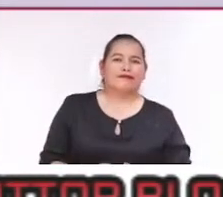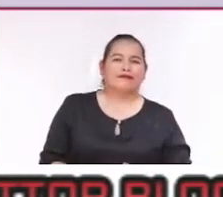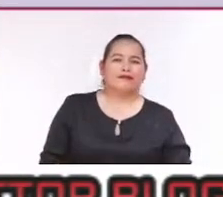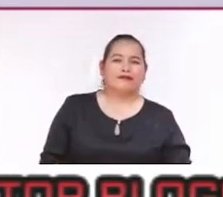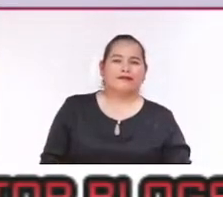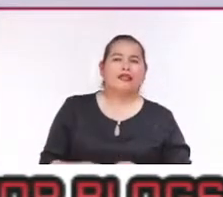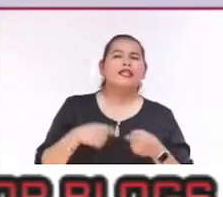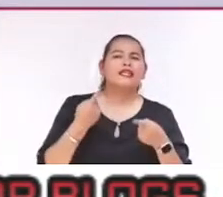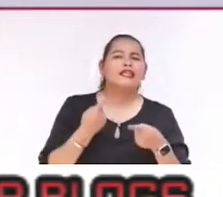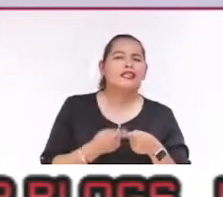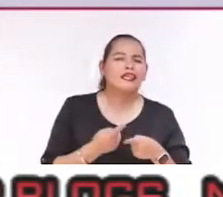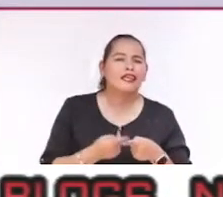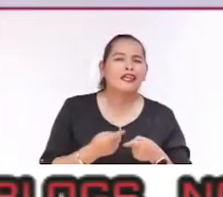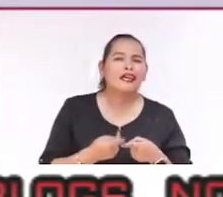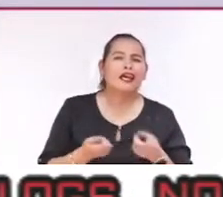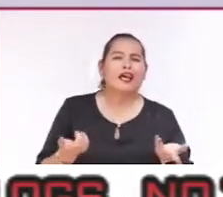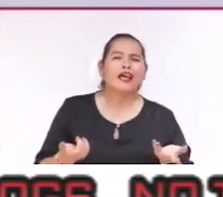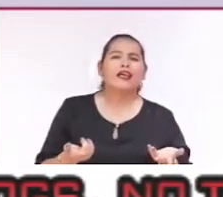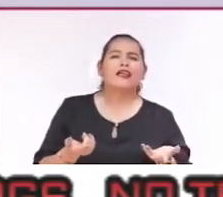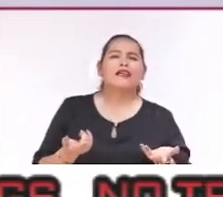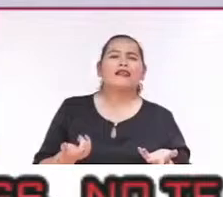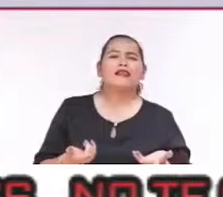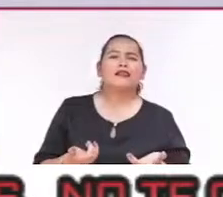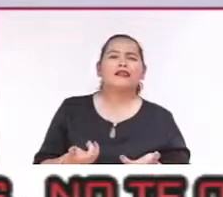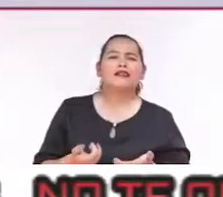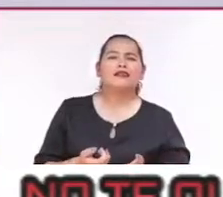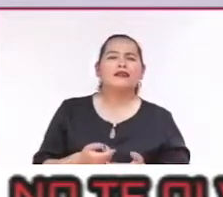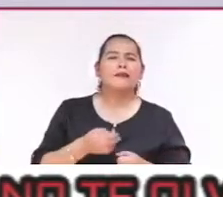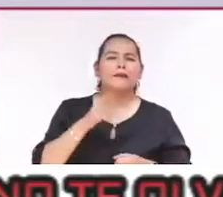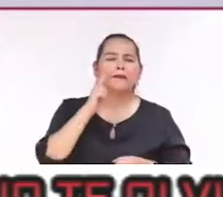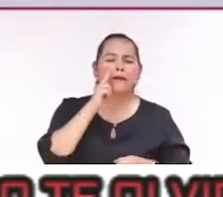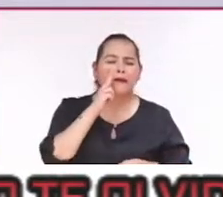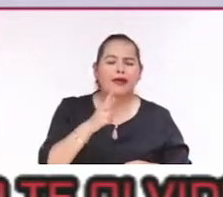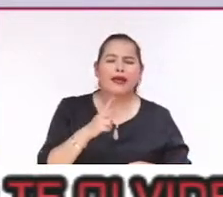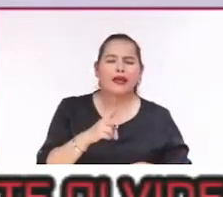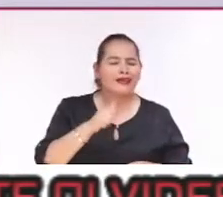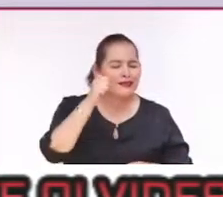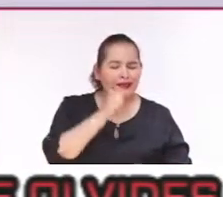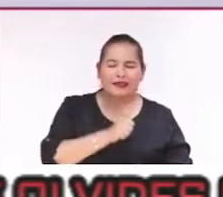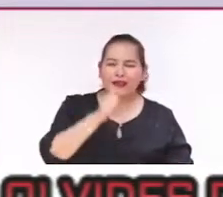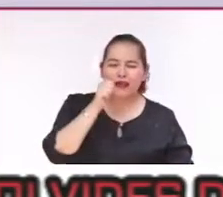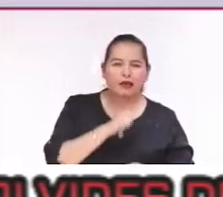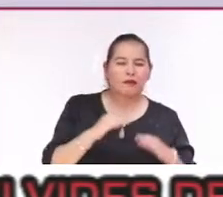Quien pase lo que pase garantiza que siempre haya comida en la mesa.